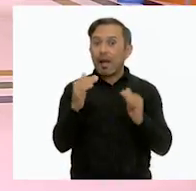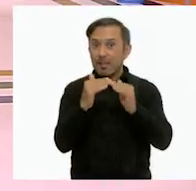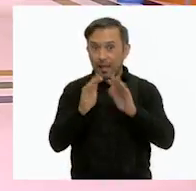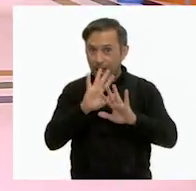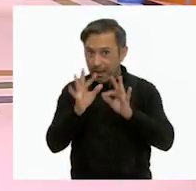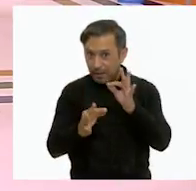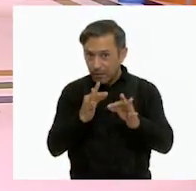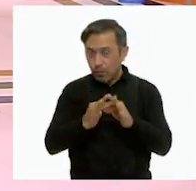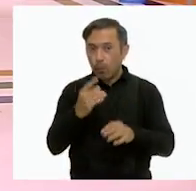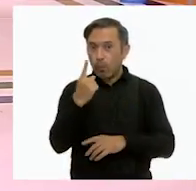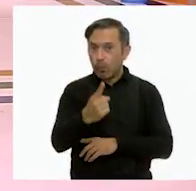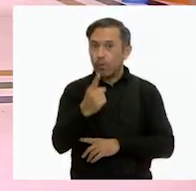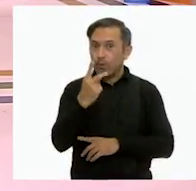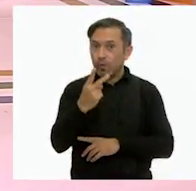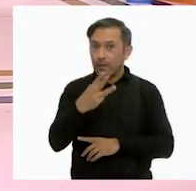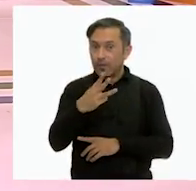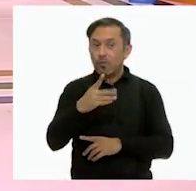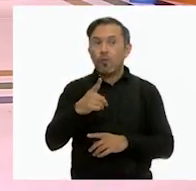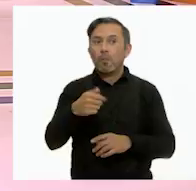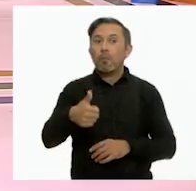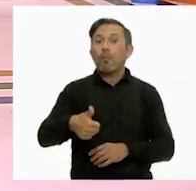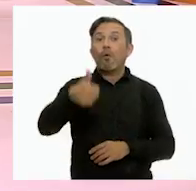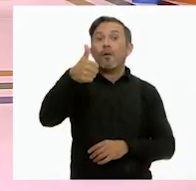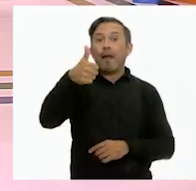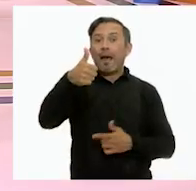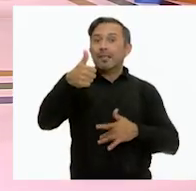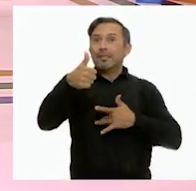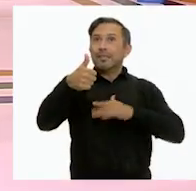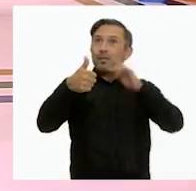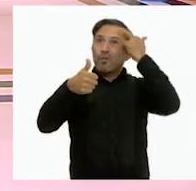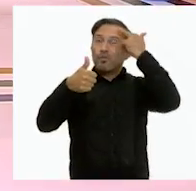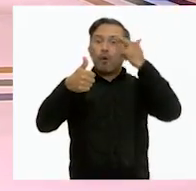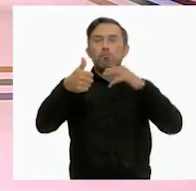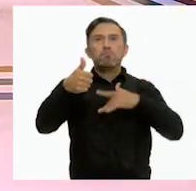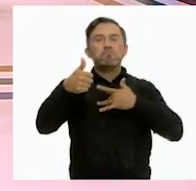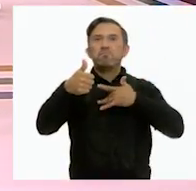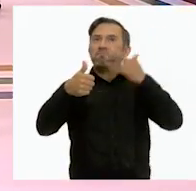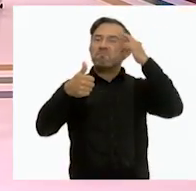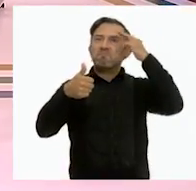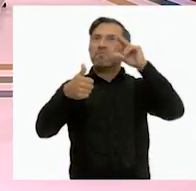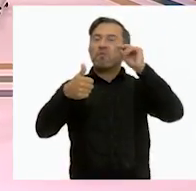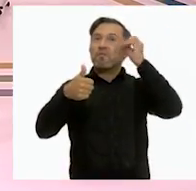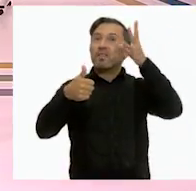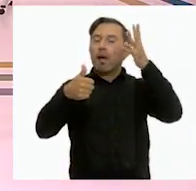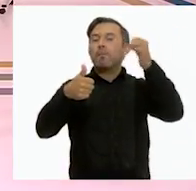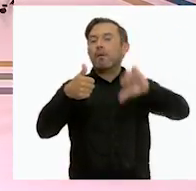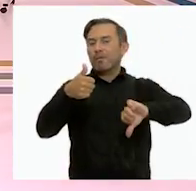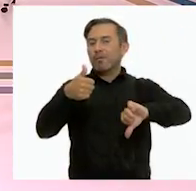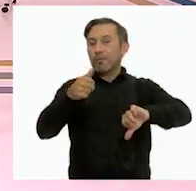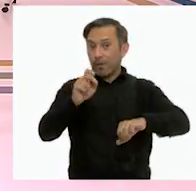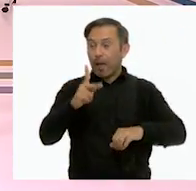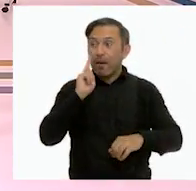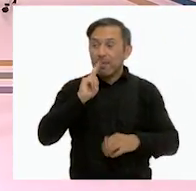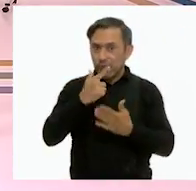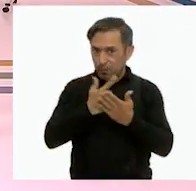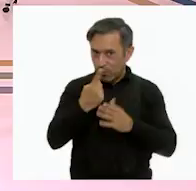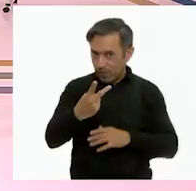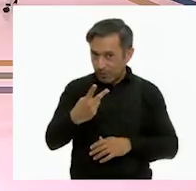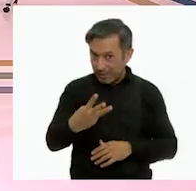tres van a alzar pulgar arriba o abajo, ¿de acuerdo? Ayúdame a contar y dice sí. Una,